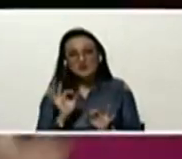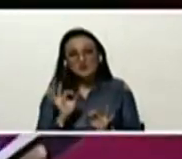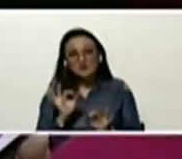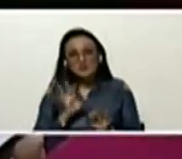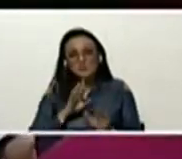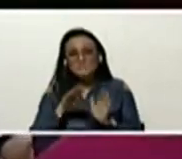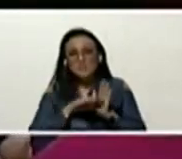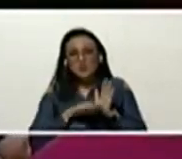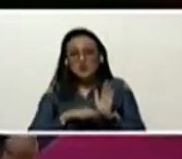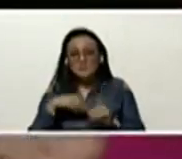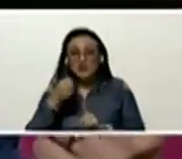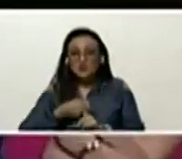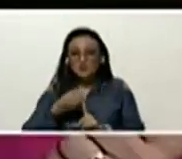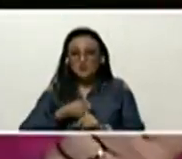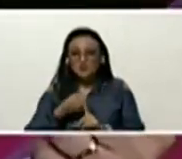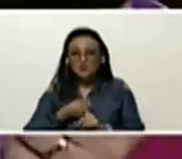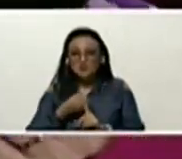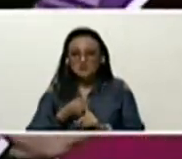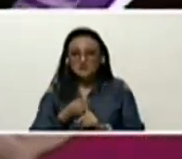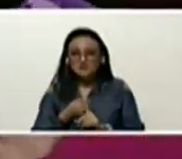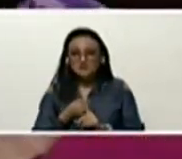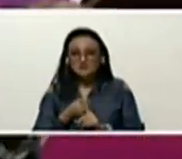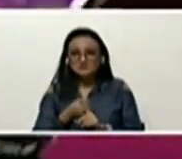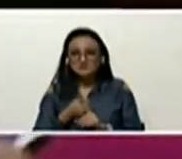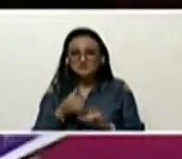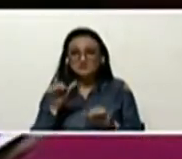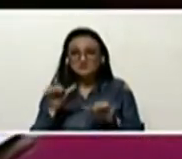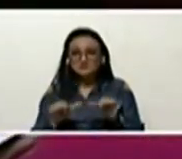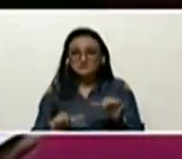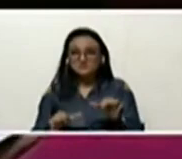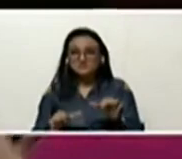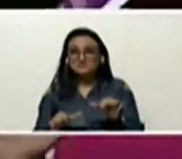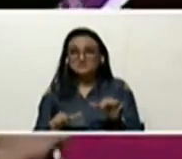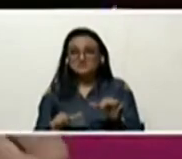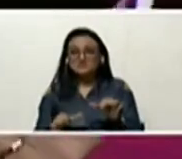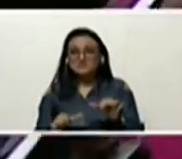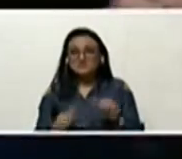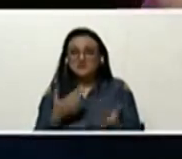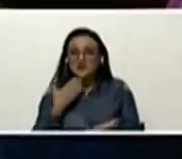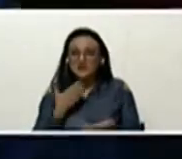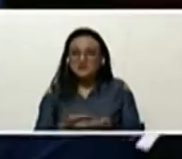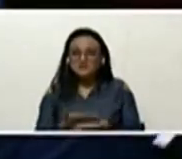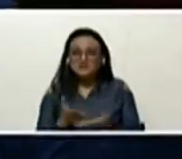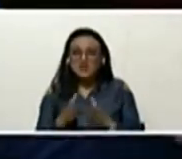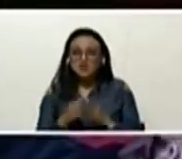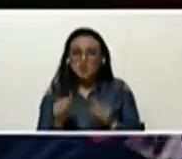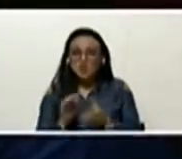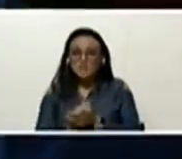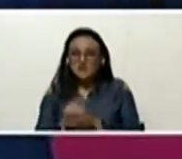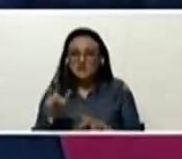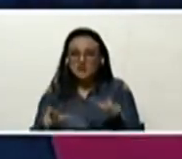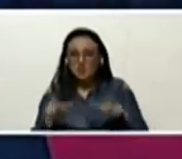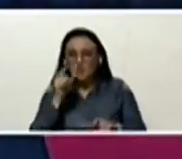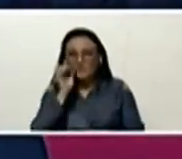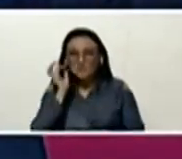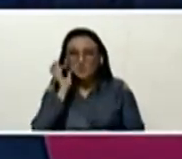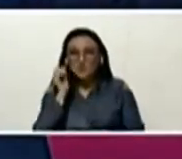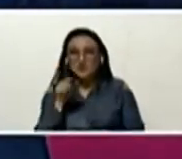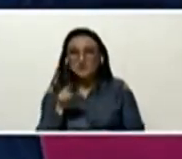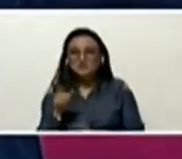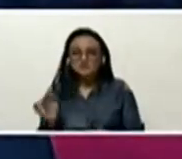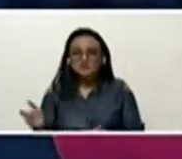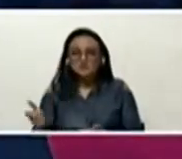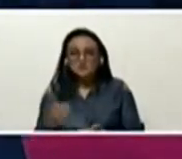nuestro programa de lucha. Y quiero en ese sentido agradecer a todos los compañeros y compañeras, porque este es un